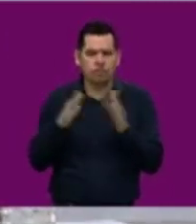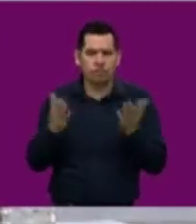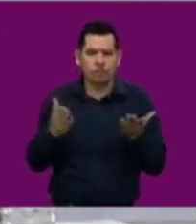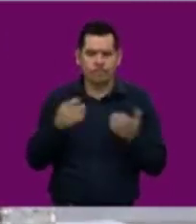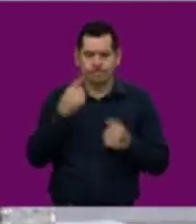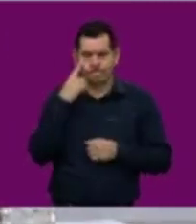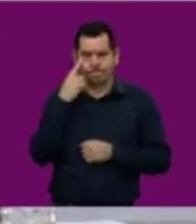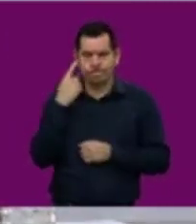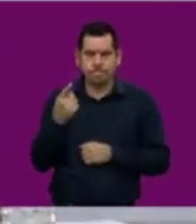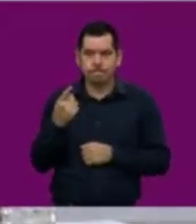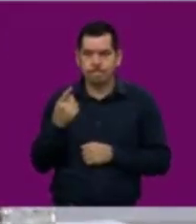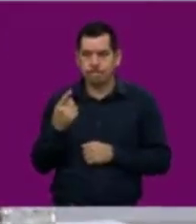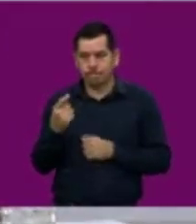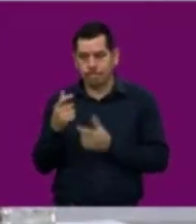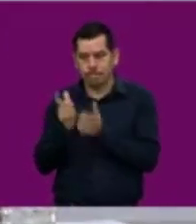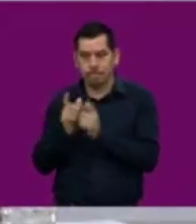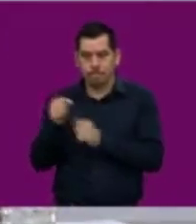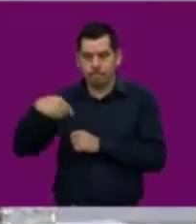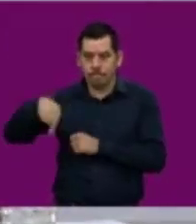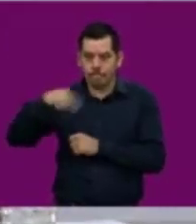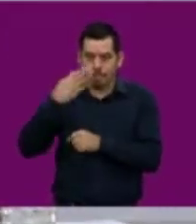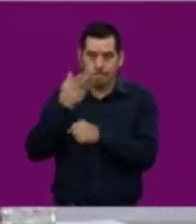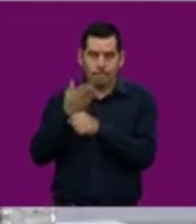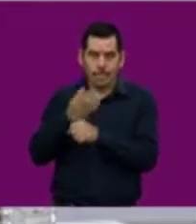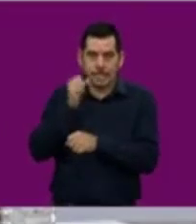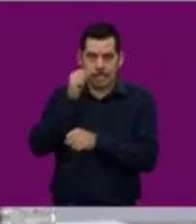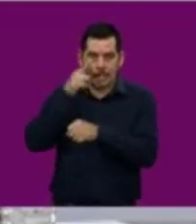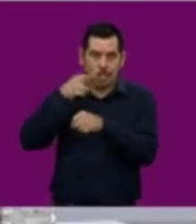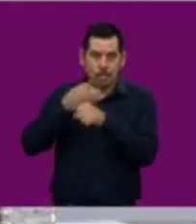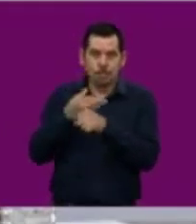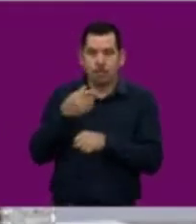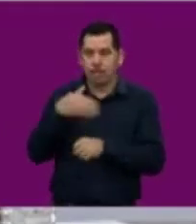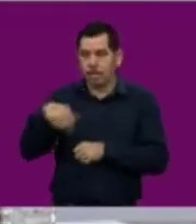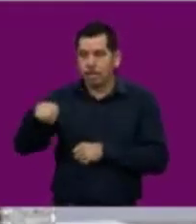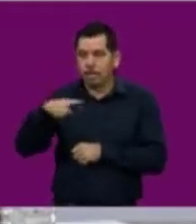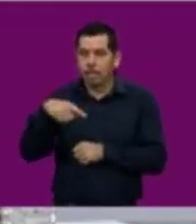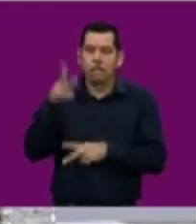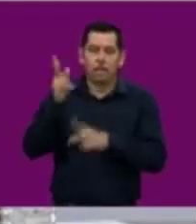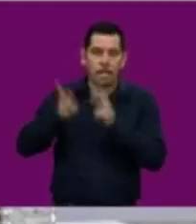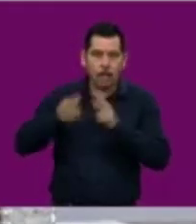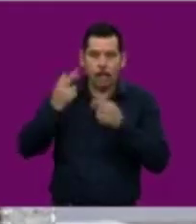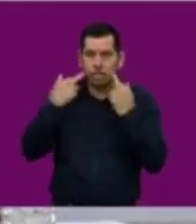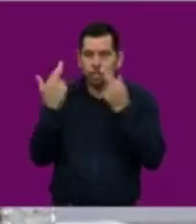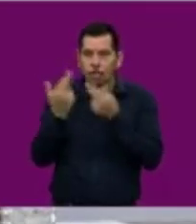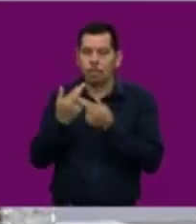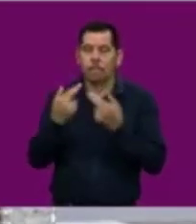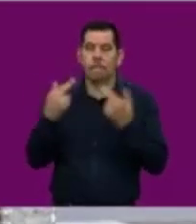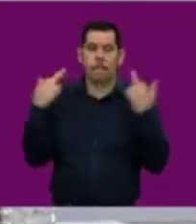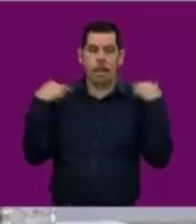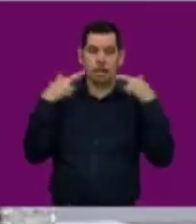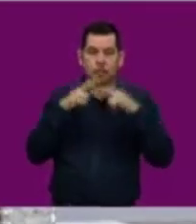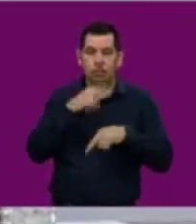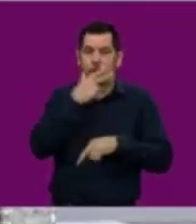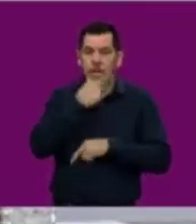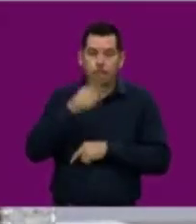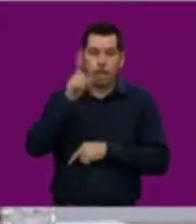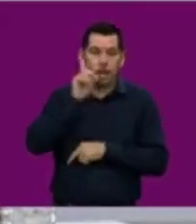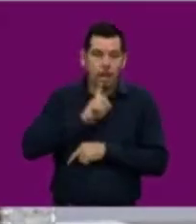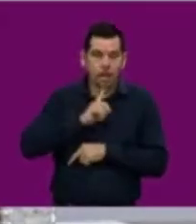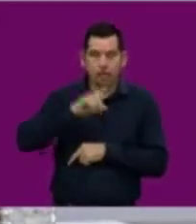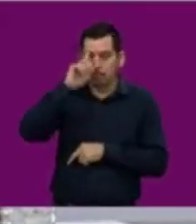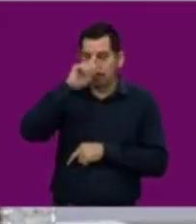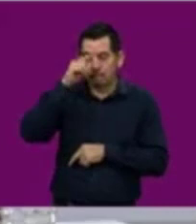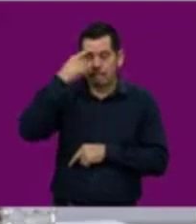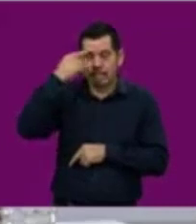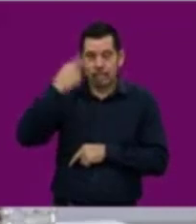forma de actuar con el señor secretario recomendado a los maestros y las maestras para que hagamos un esfuerzo